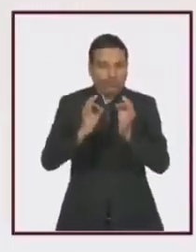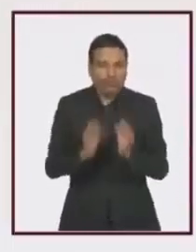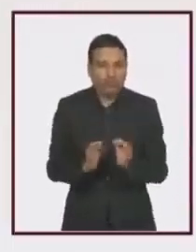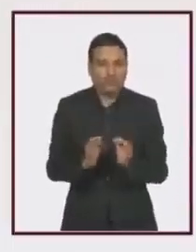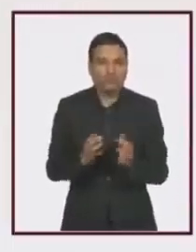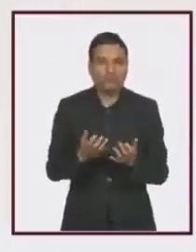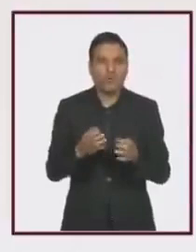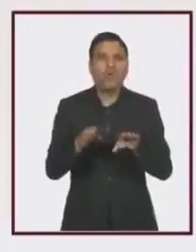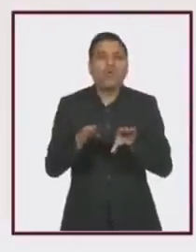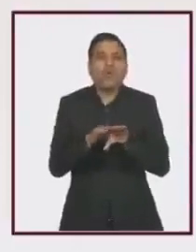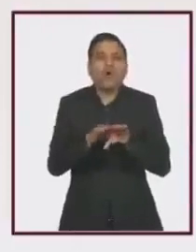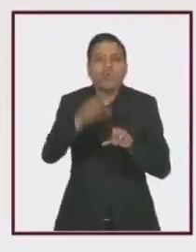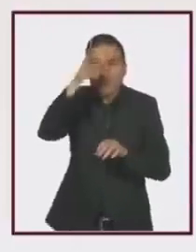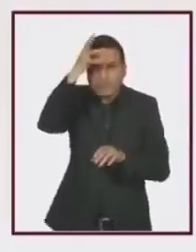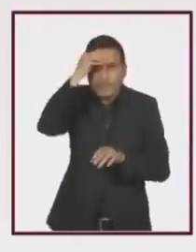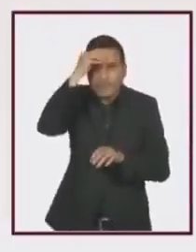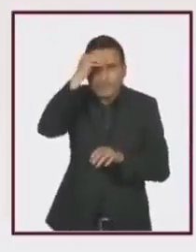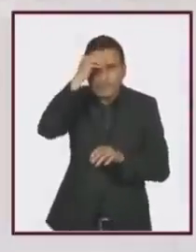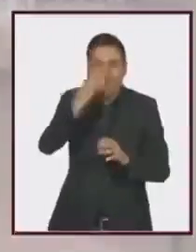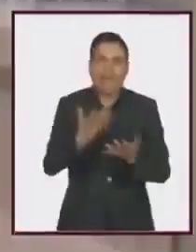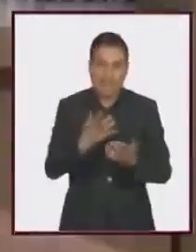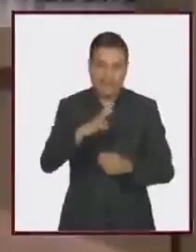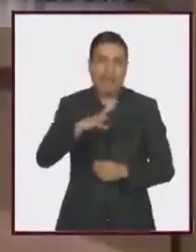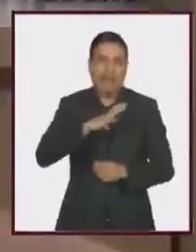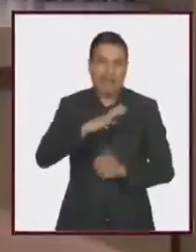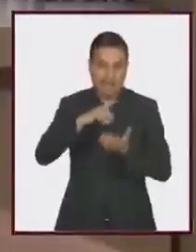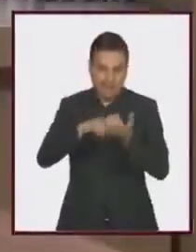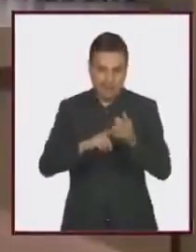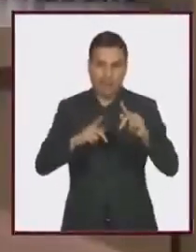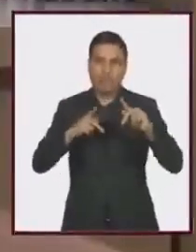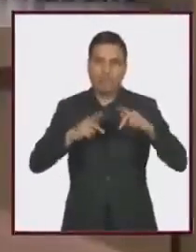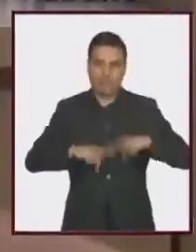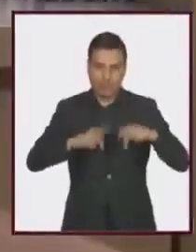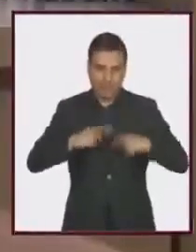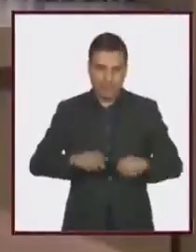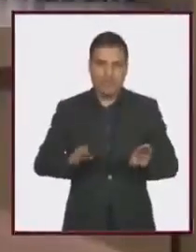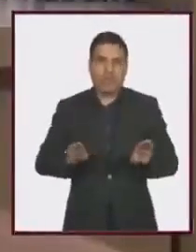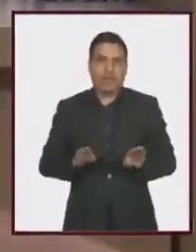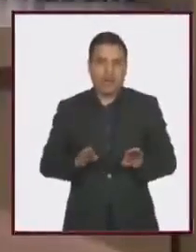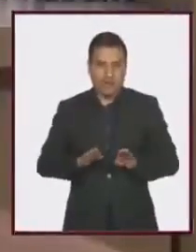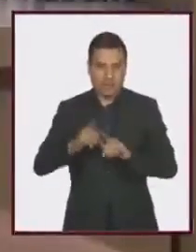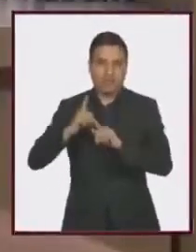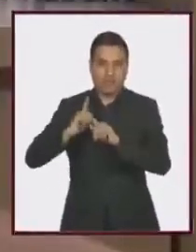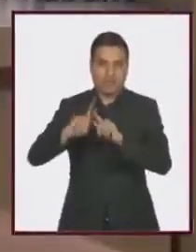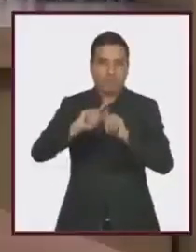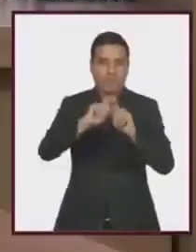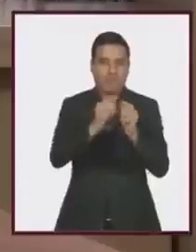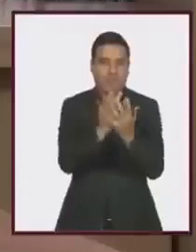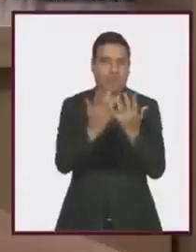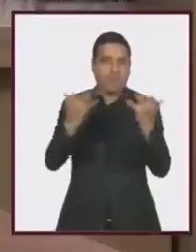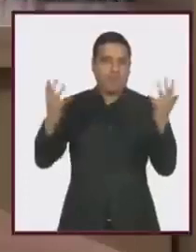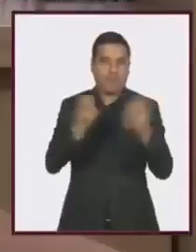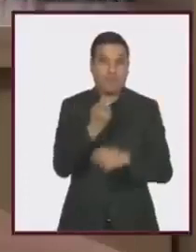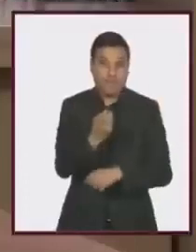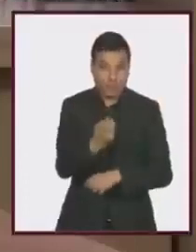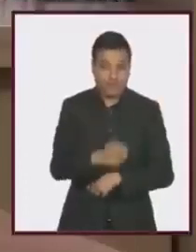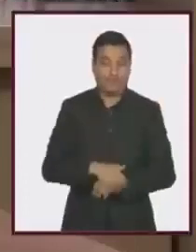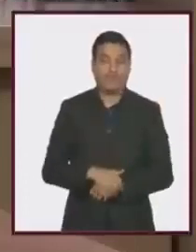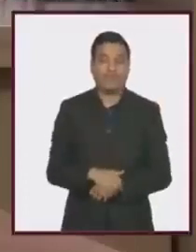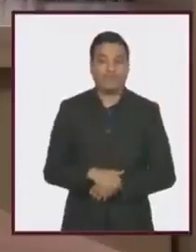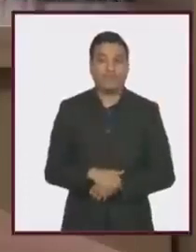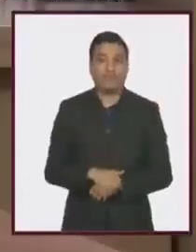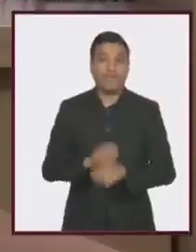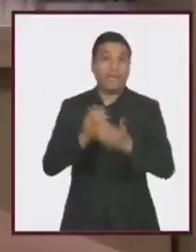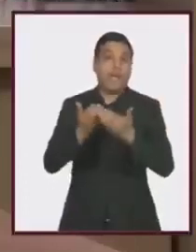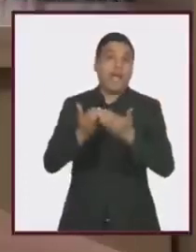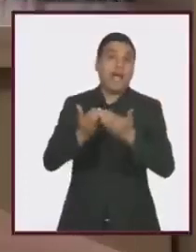de este reconocimiento de la diversidad. Este es otro de los puntos en los cuales se rompe con el paradigma